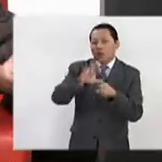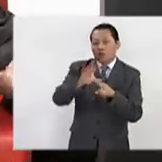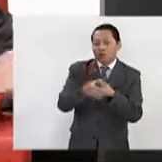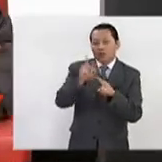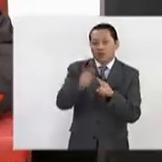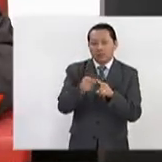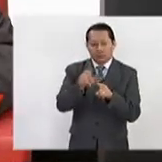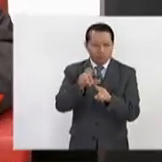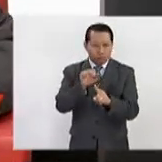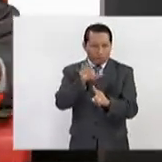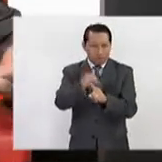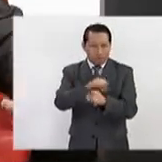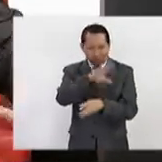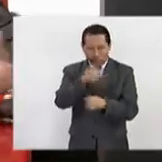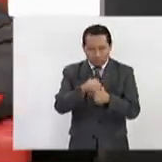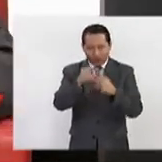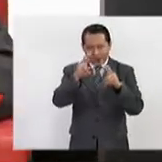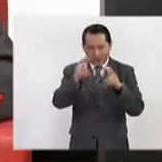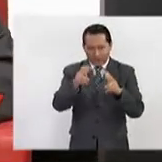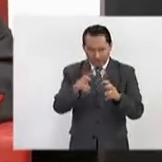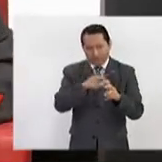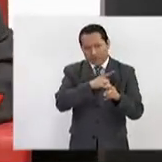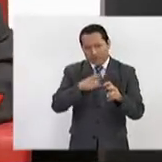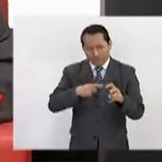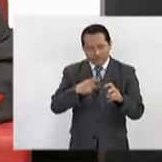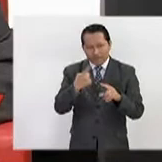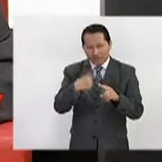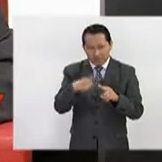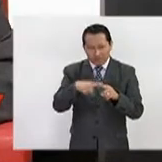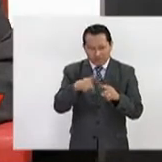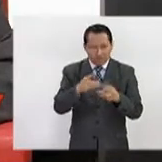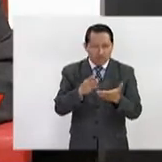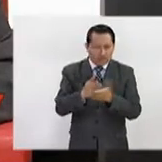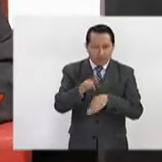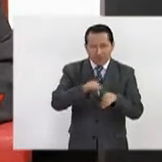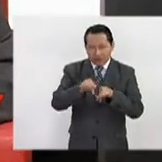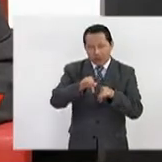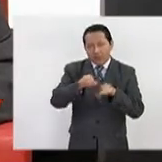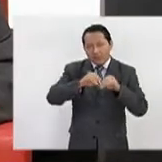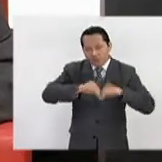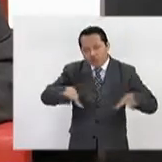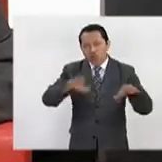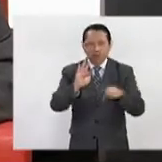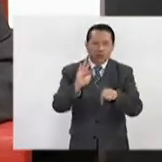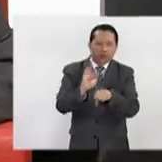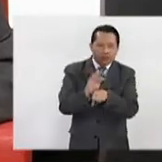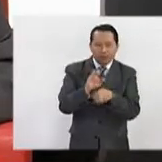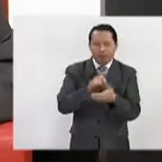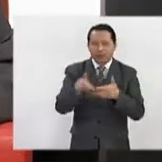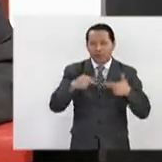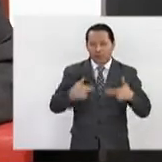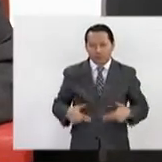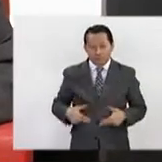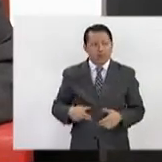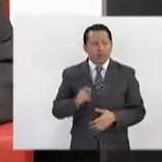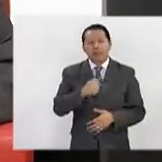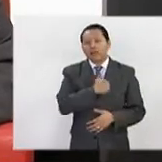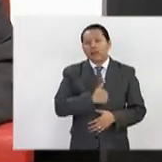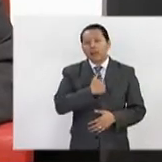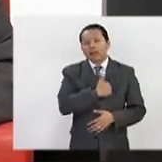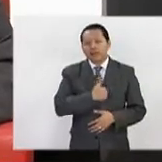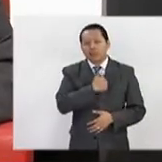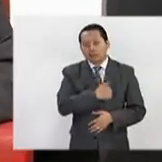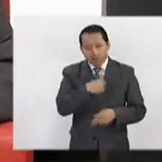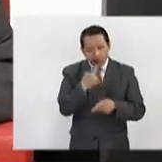no alcanza para abarcar todos los ámbitos en los que tiene que entrar la labor de difusión y defensa de los derechos humanos. Desgraciadamente, lo